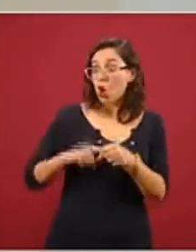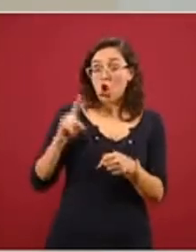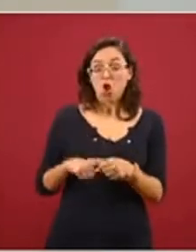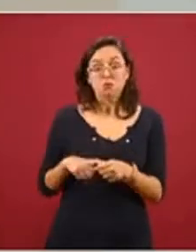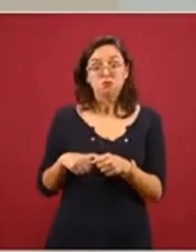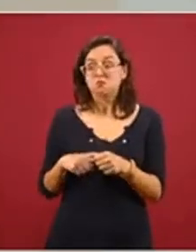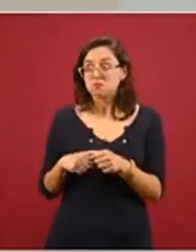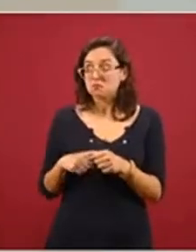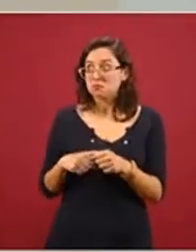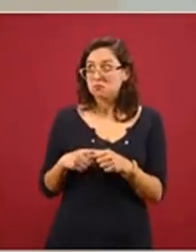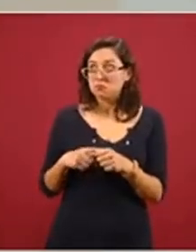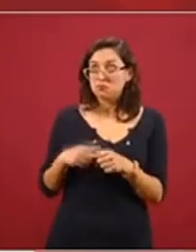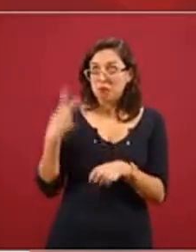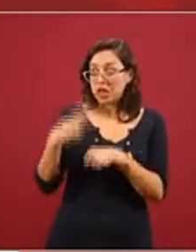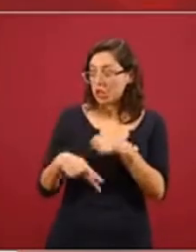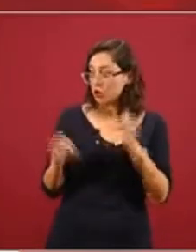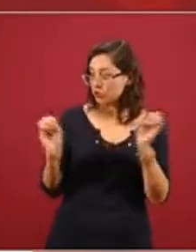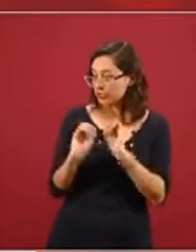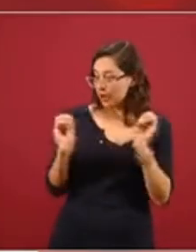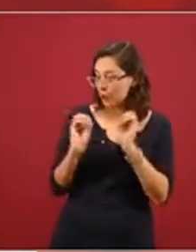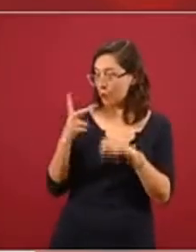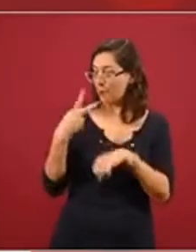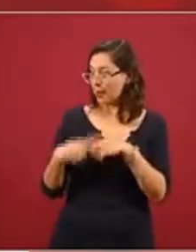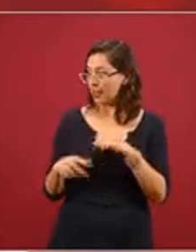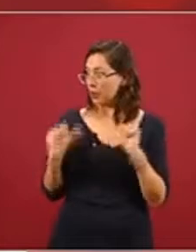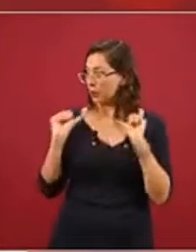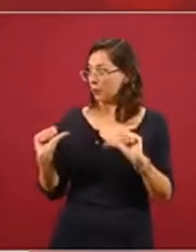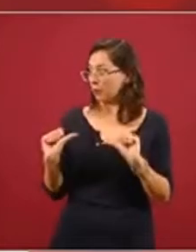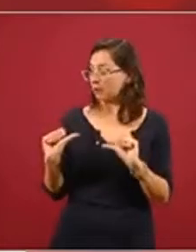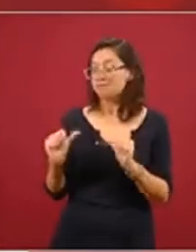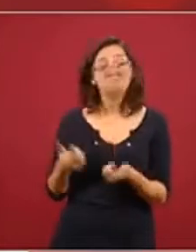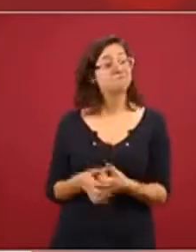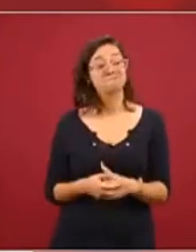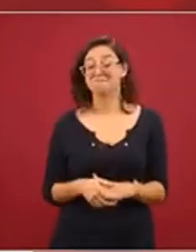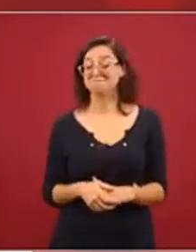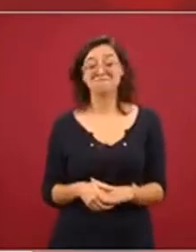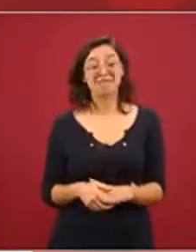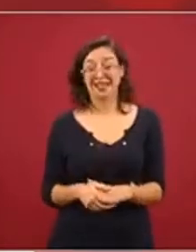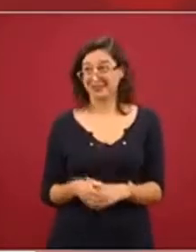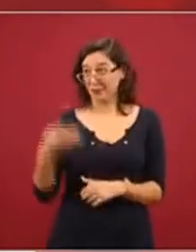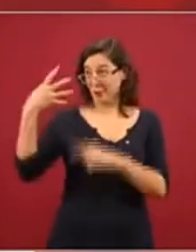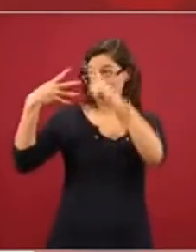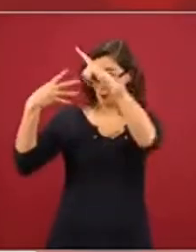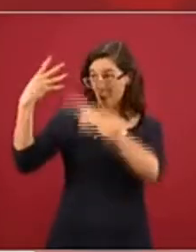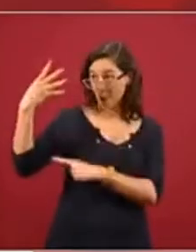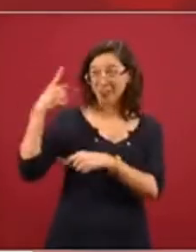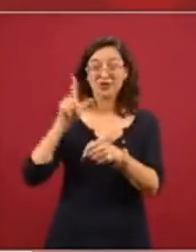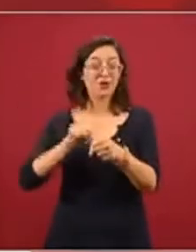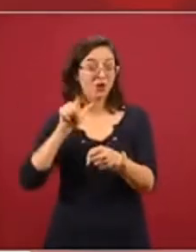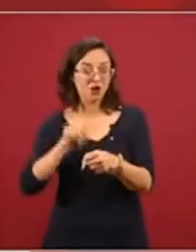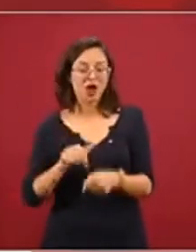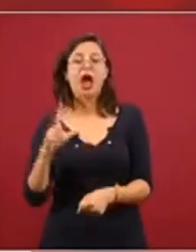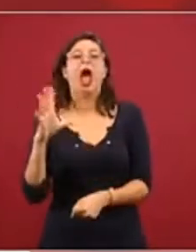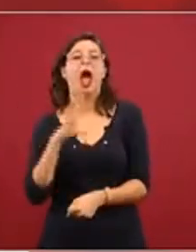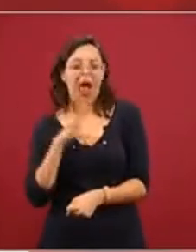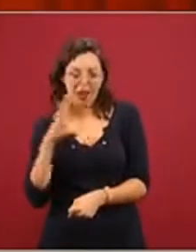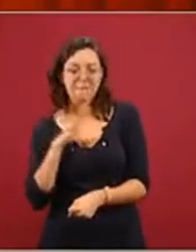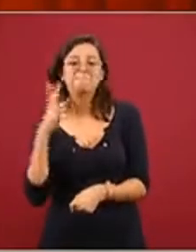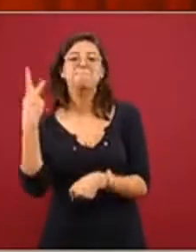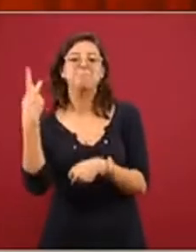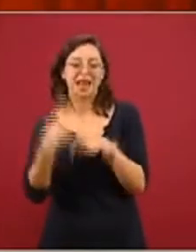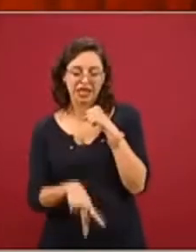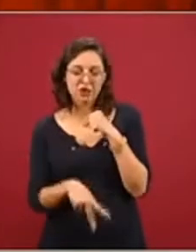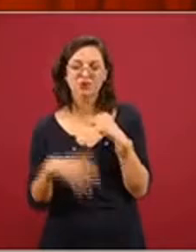riesgo. Mientras este virus esté presente en forma de contagios en el